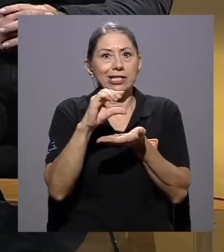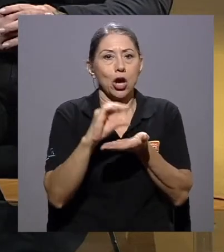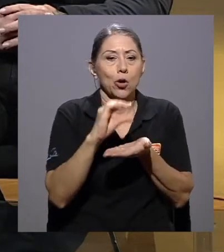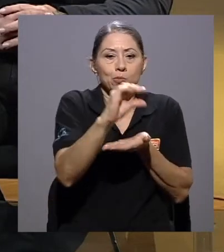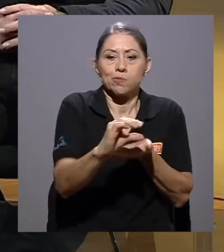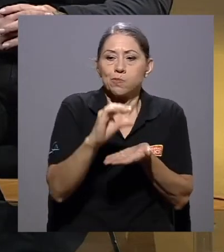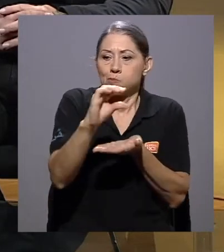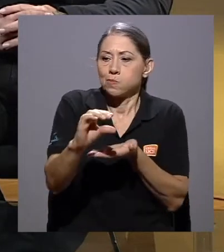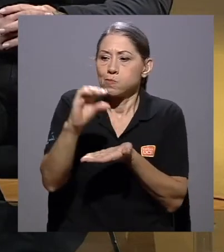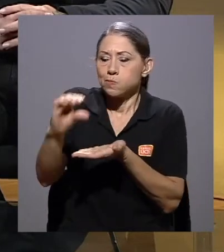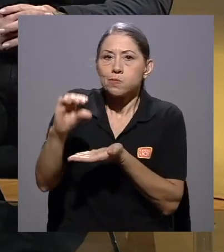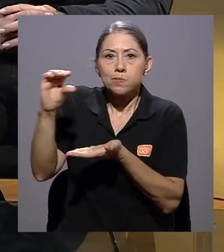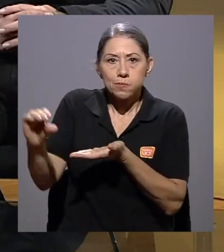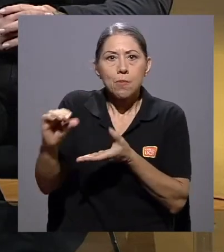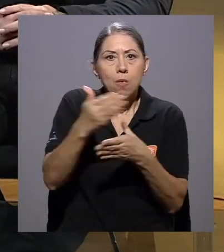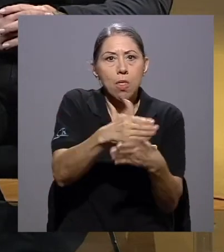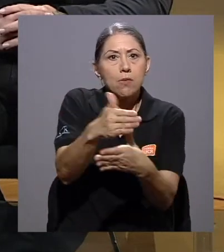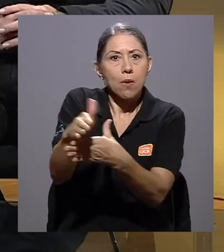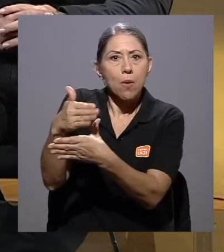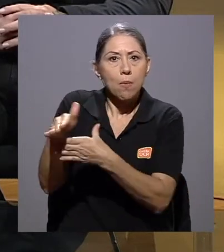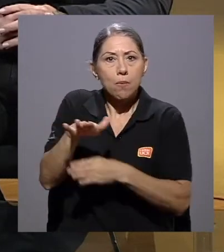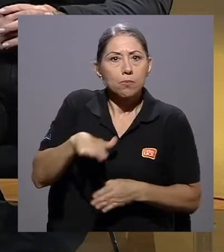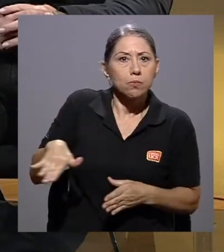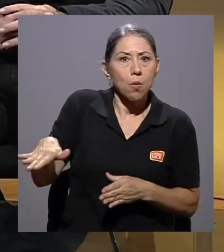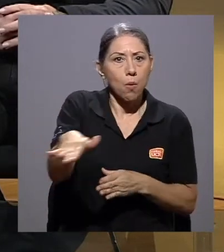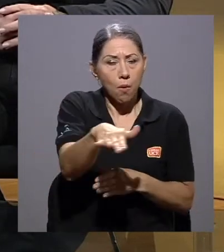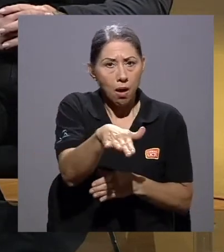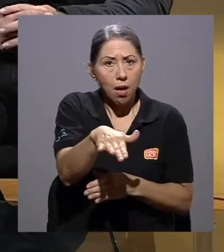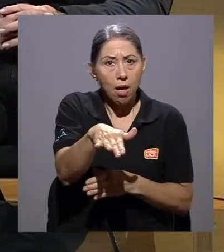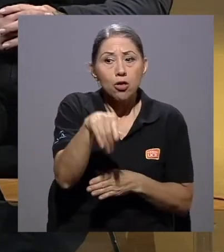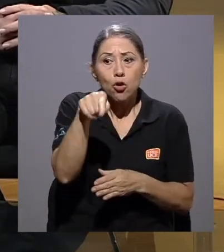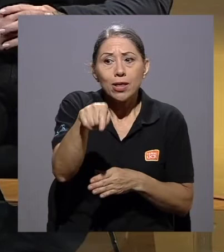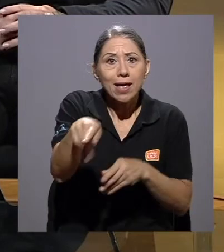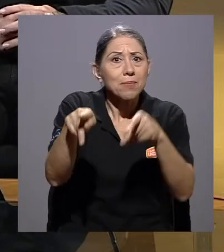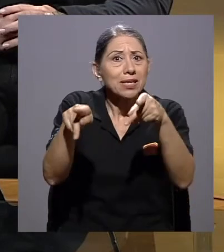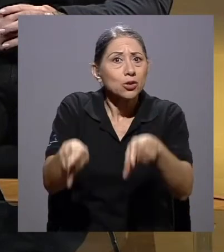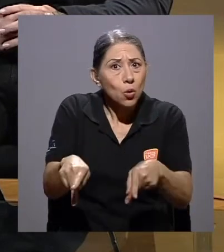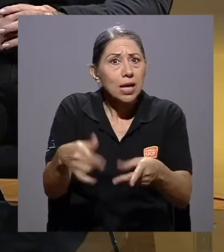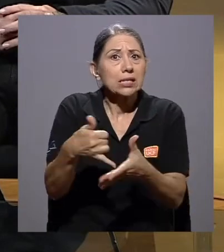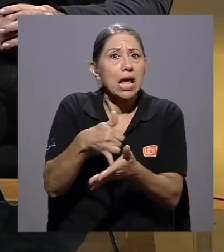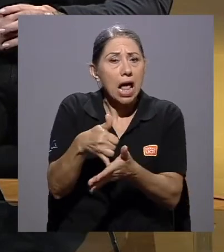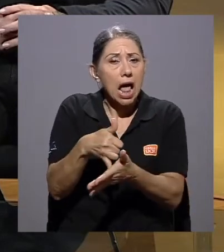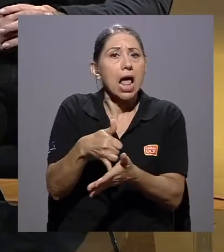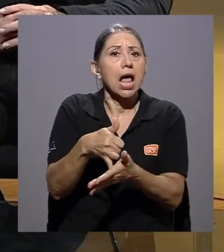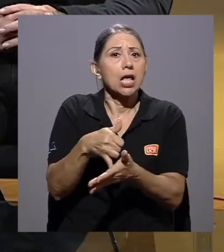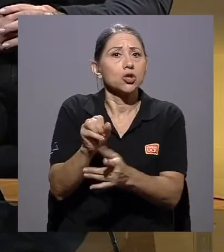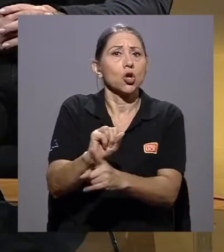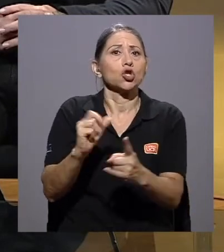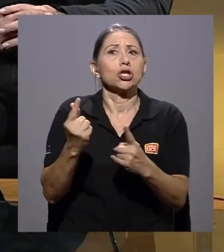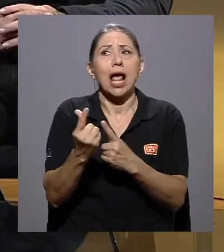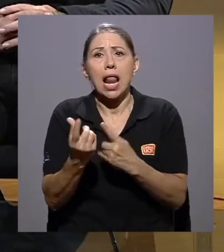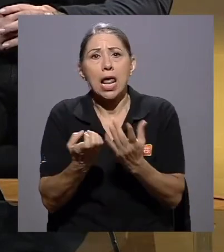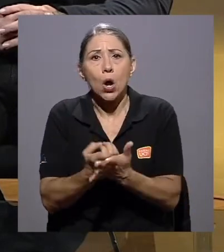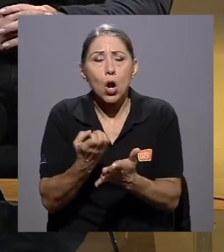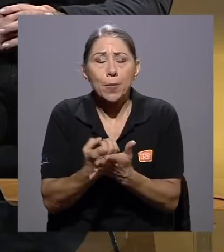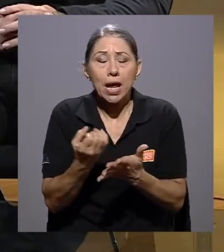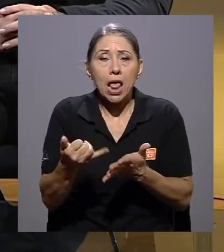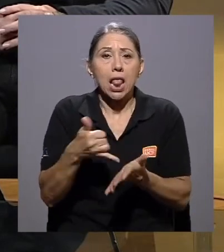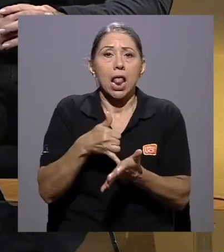sociedad donde efectivamente hay una base sumamente vulnerable socialmente, porque falta